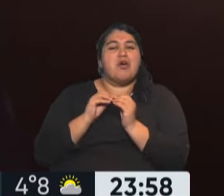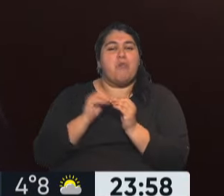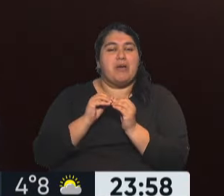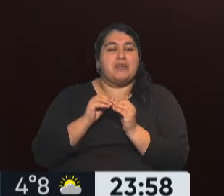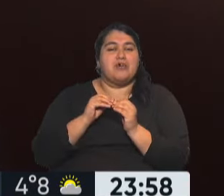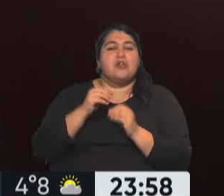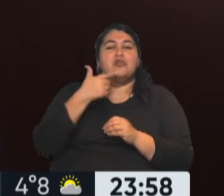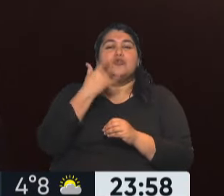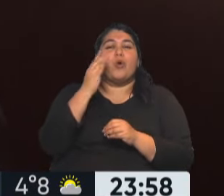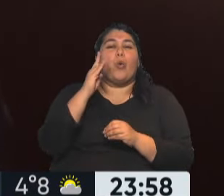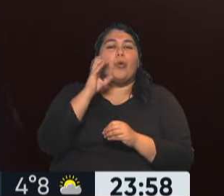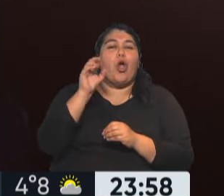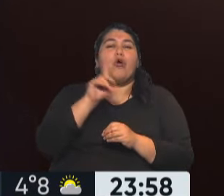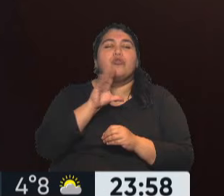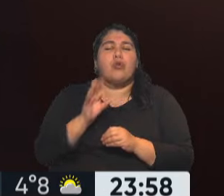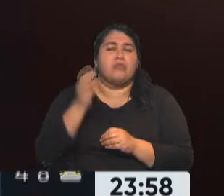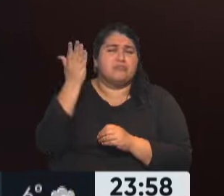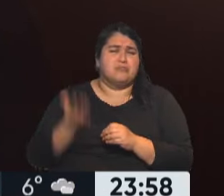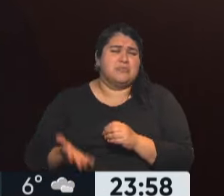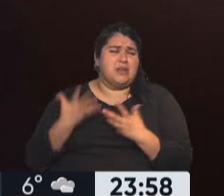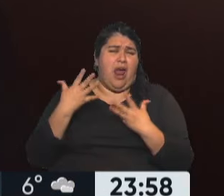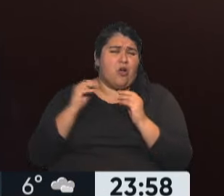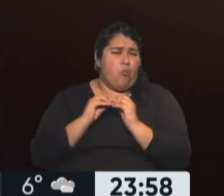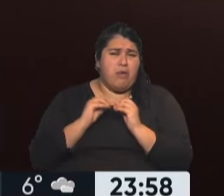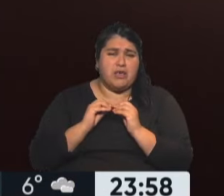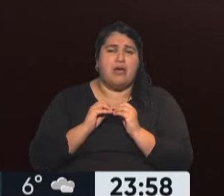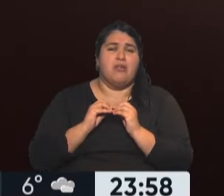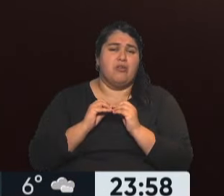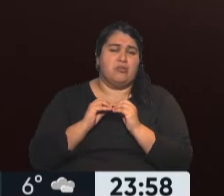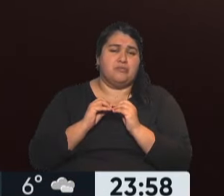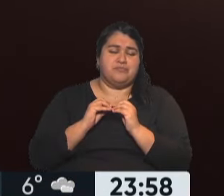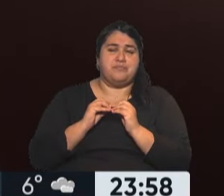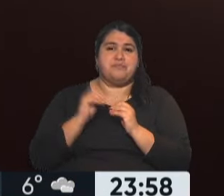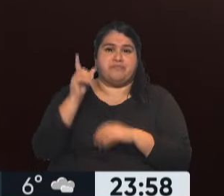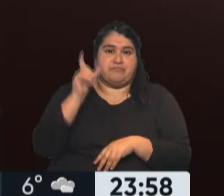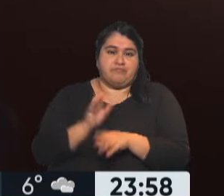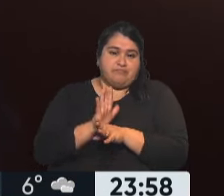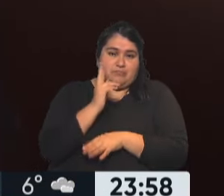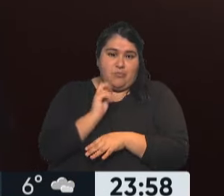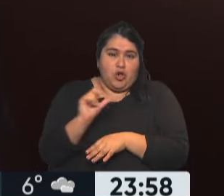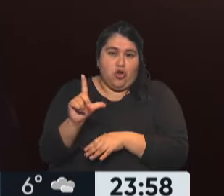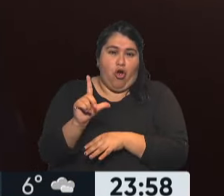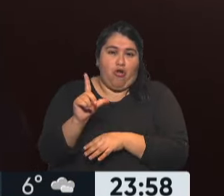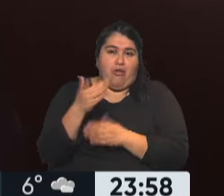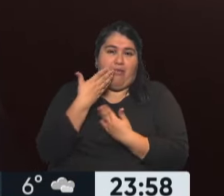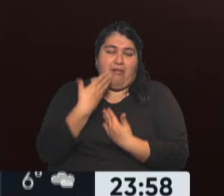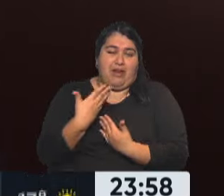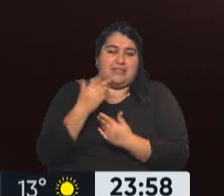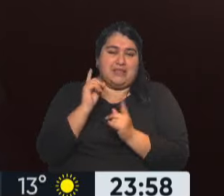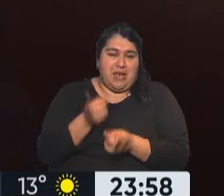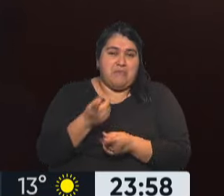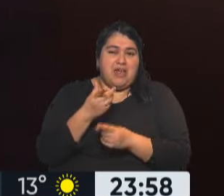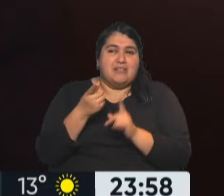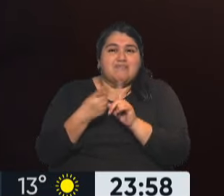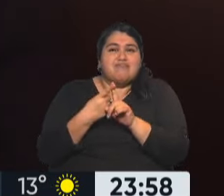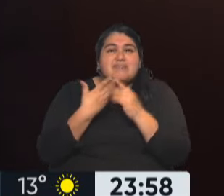Marcelo Subioto, que fue un gran compañero y el personaje es también en relación